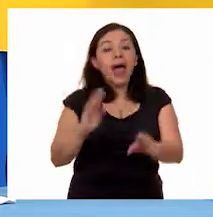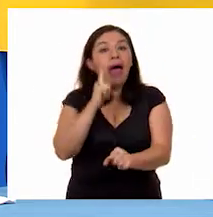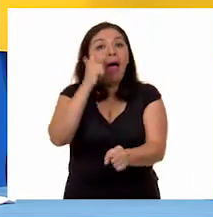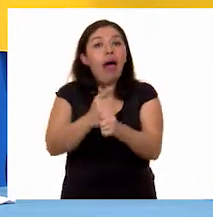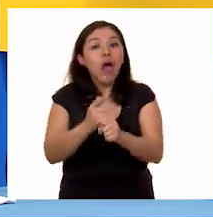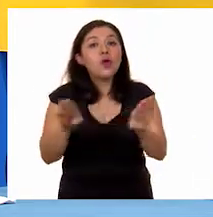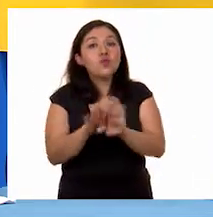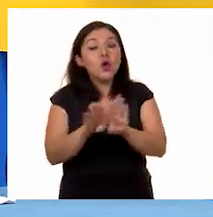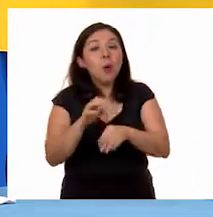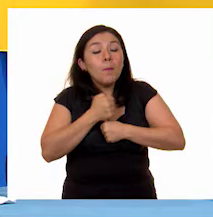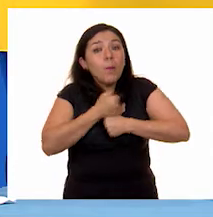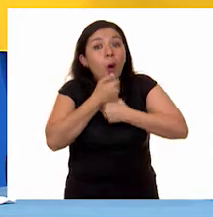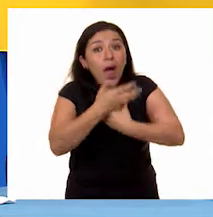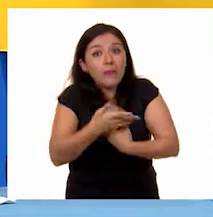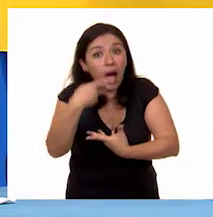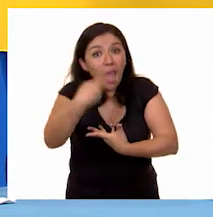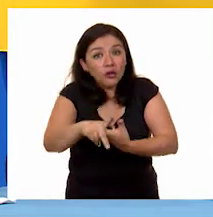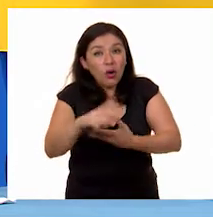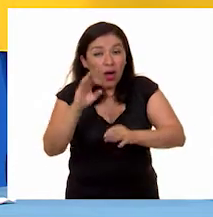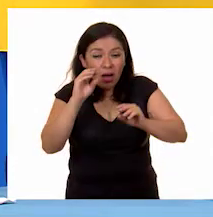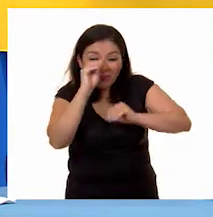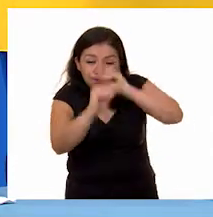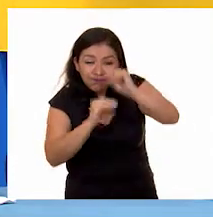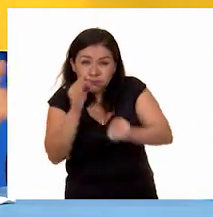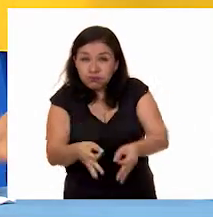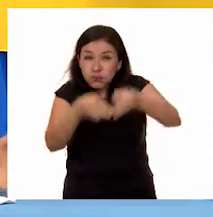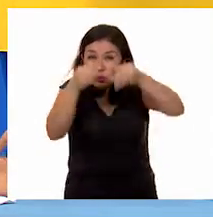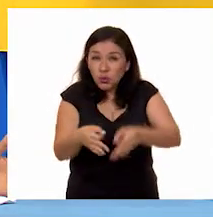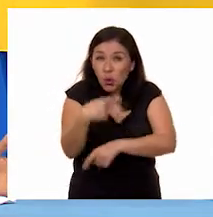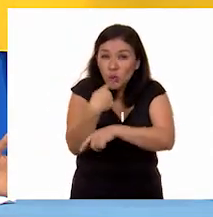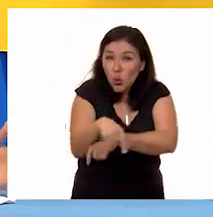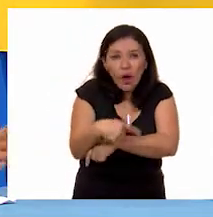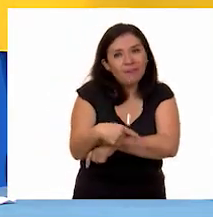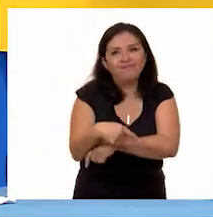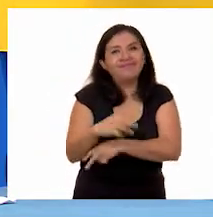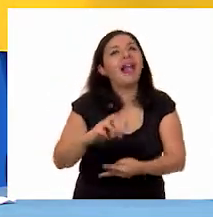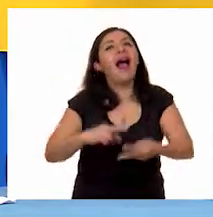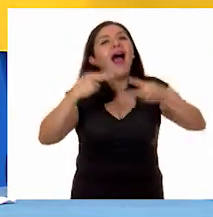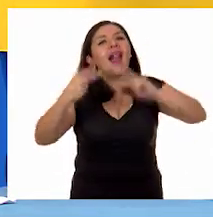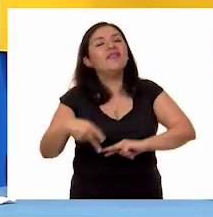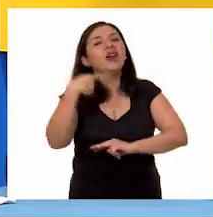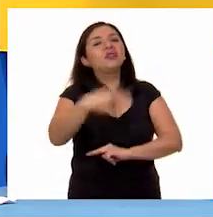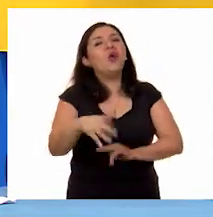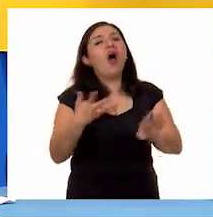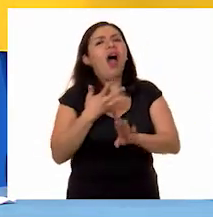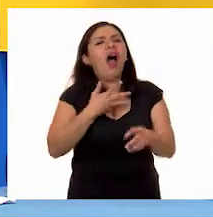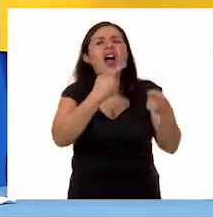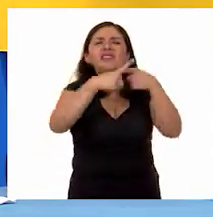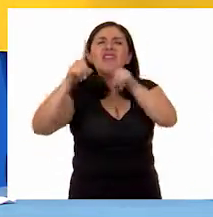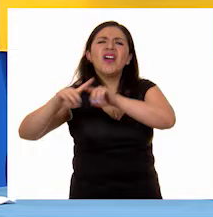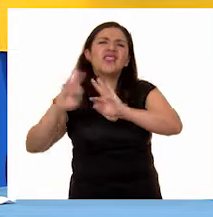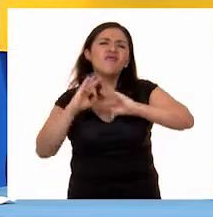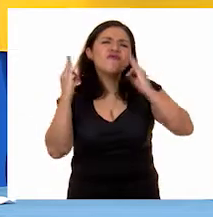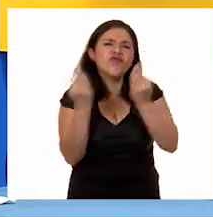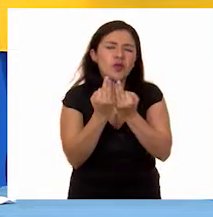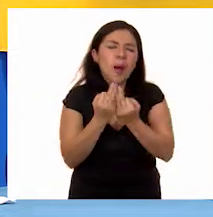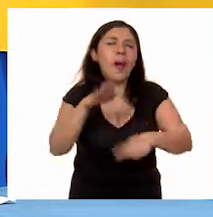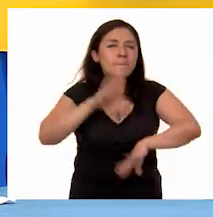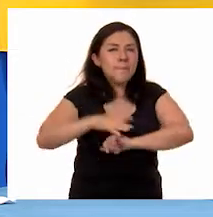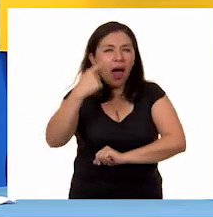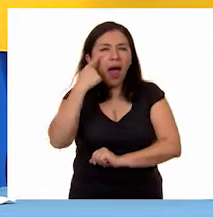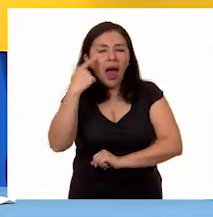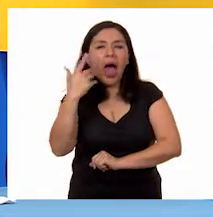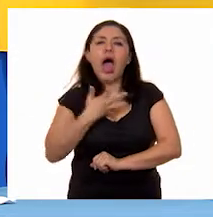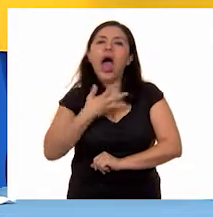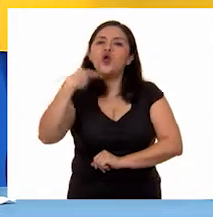que los poemas no tienen una estructura fija, que por el contrario, tienen estructuras diversas. La mayoría cuentan con